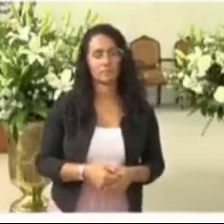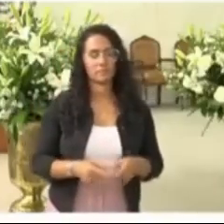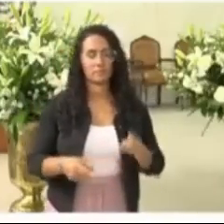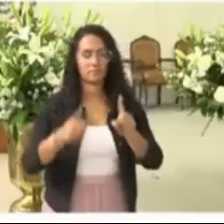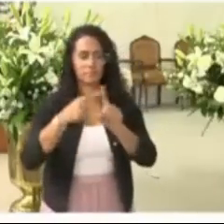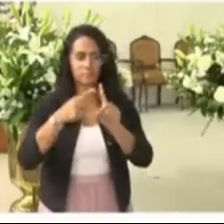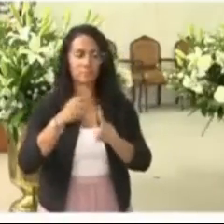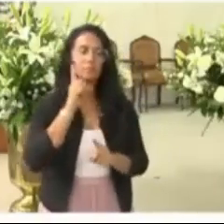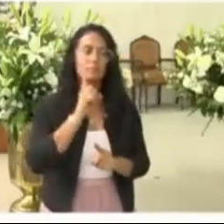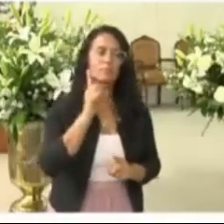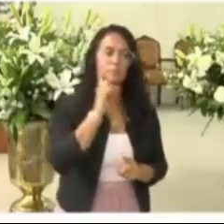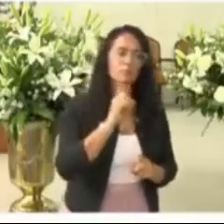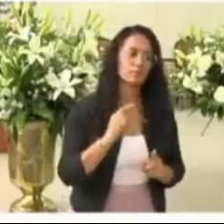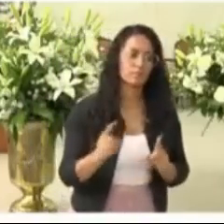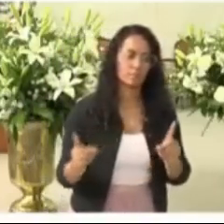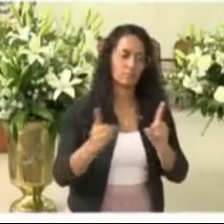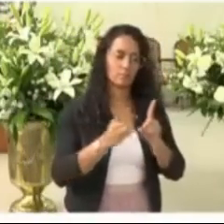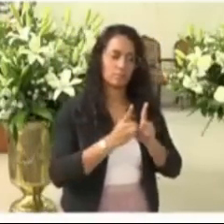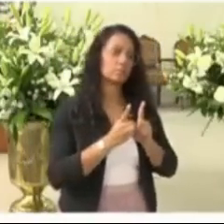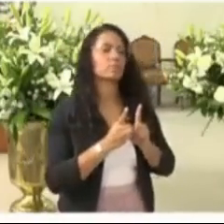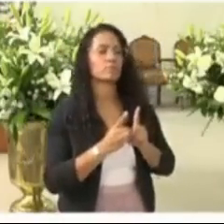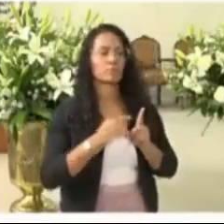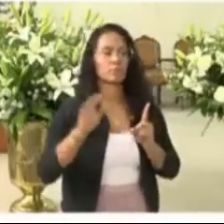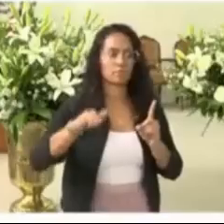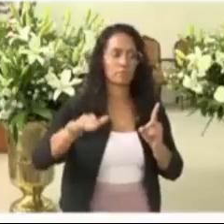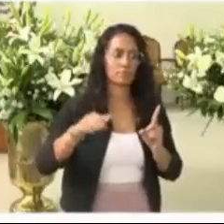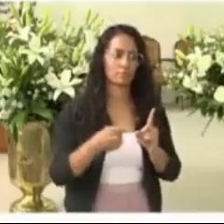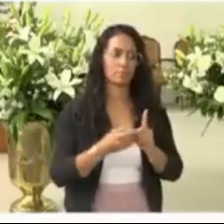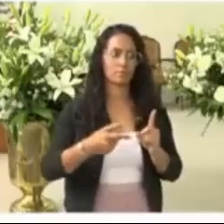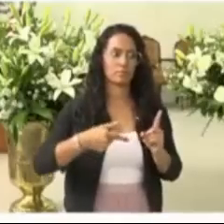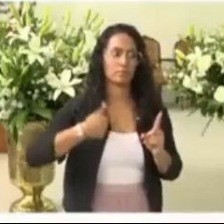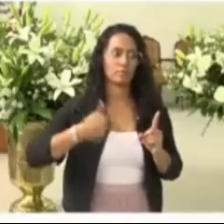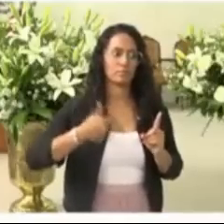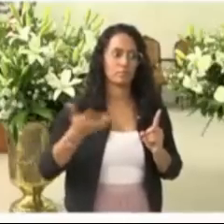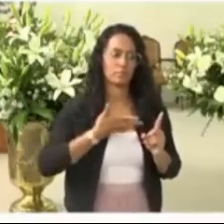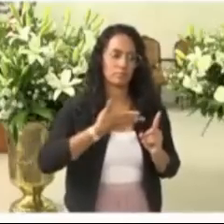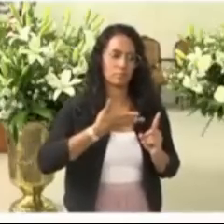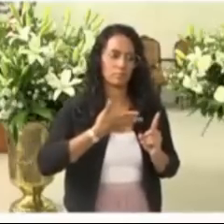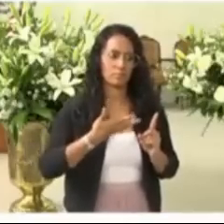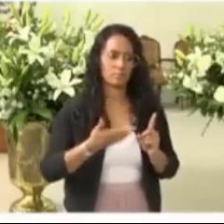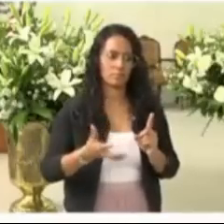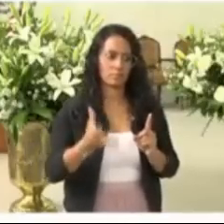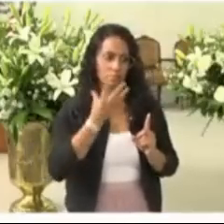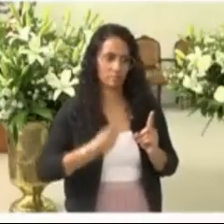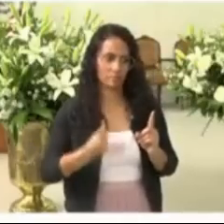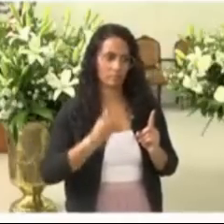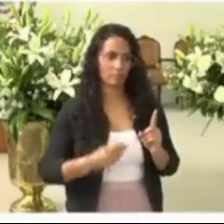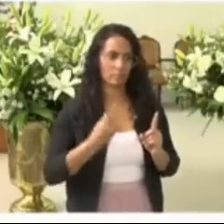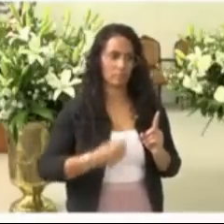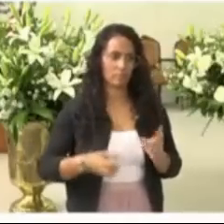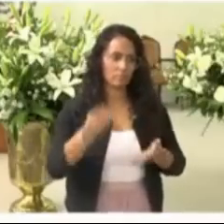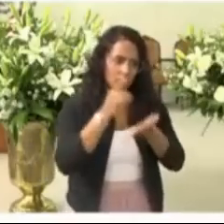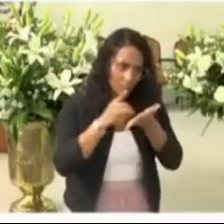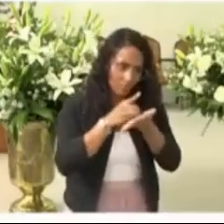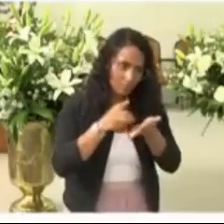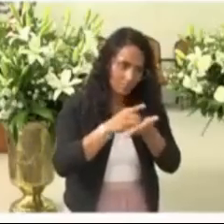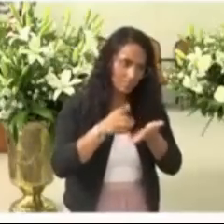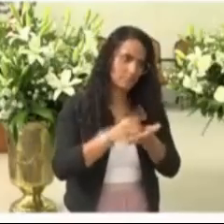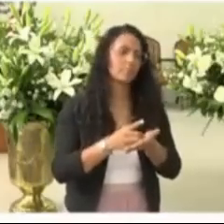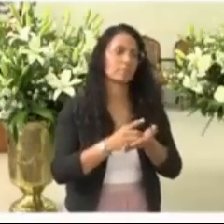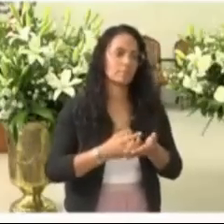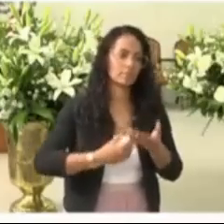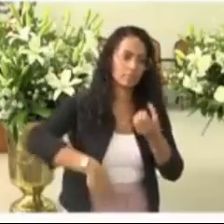alcohólico. O nada más, tengo un hijo drogadicto que me grita, que me